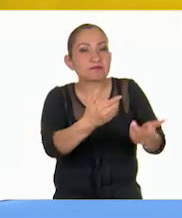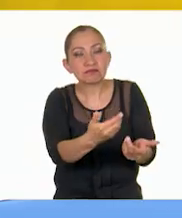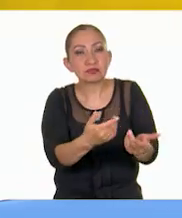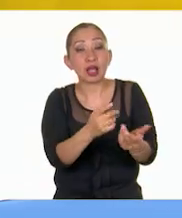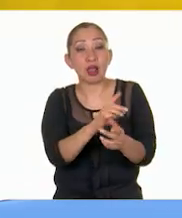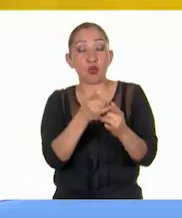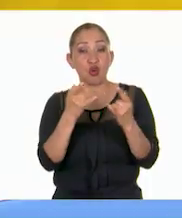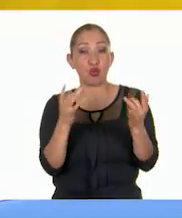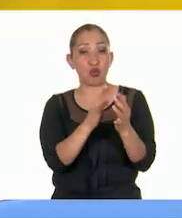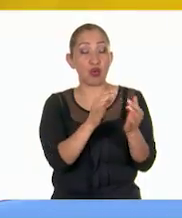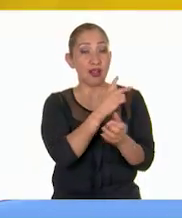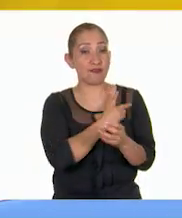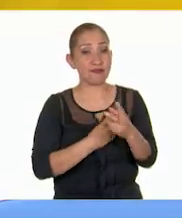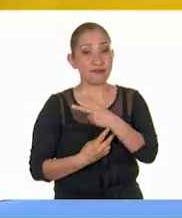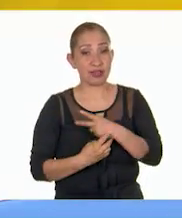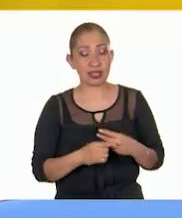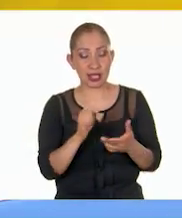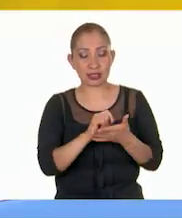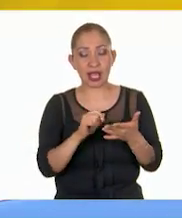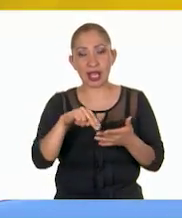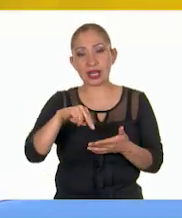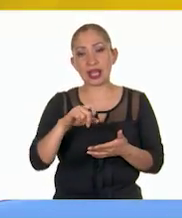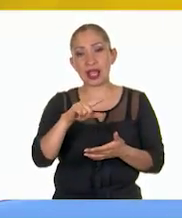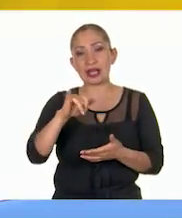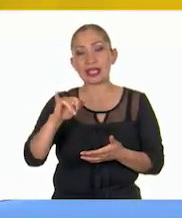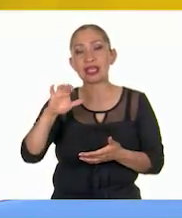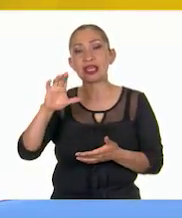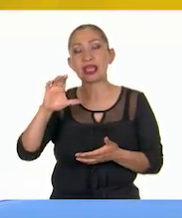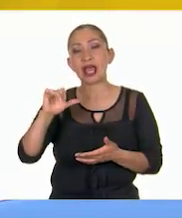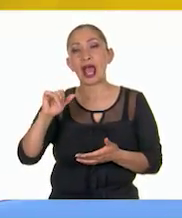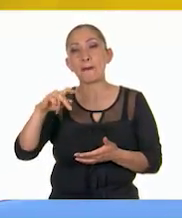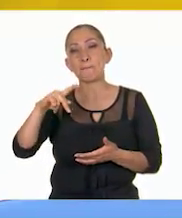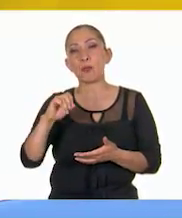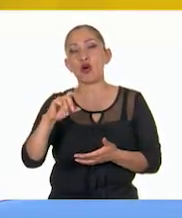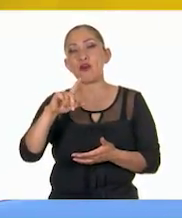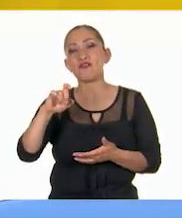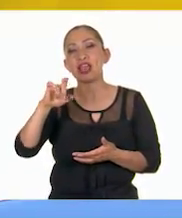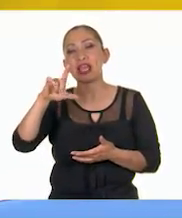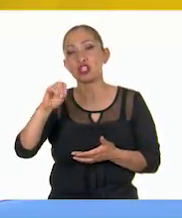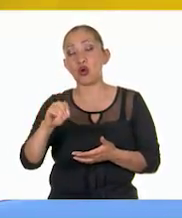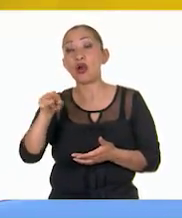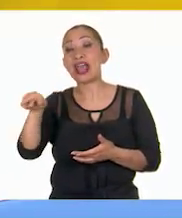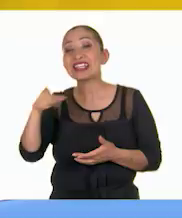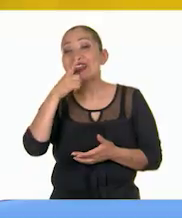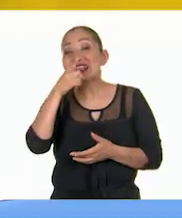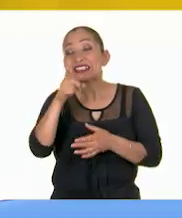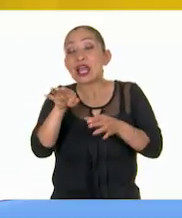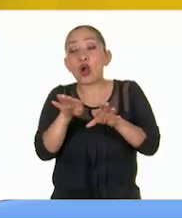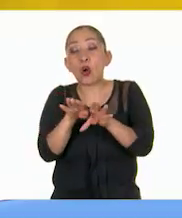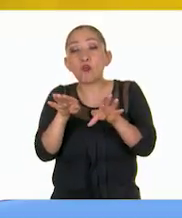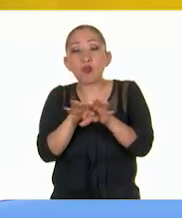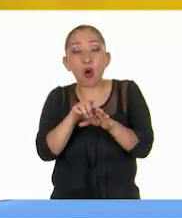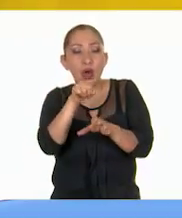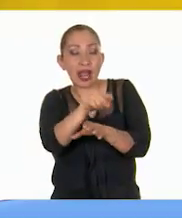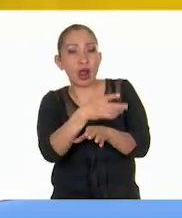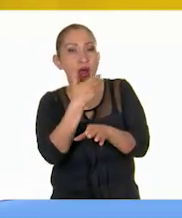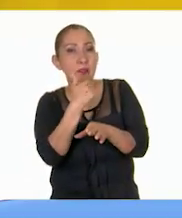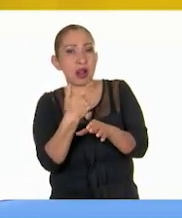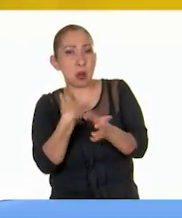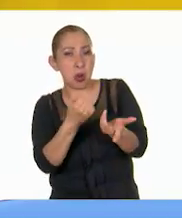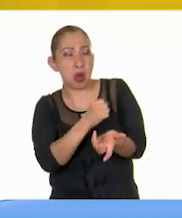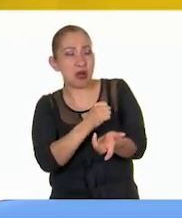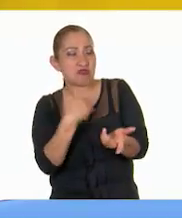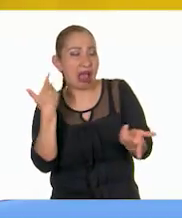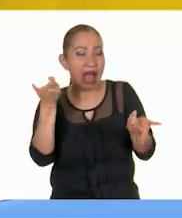en el relato sobre Villa escrito por Nelly Campobello, donde se enfatiza cómo dejó de ser un rebelde